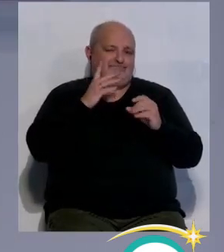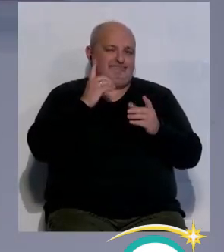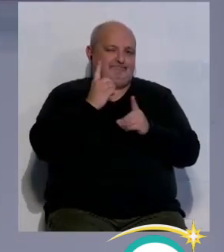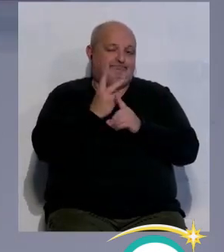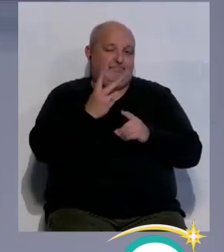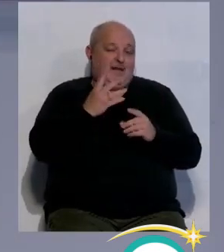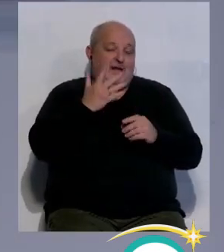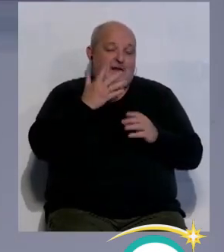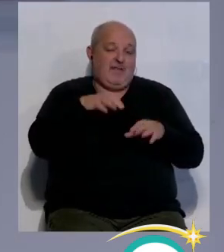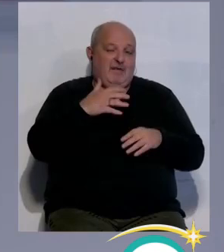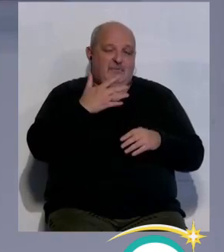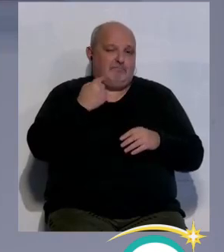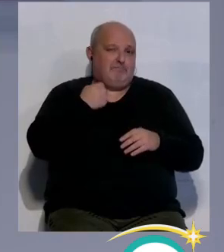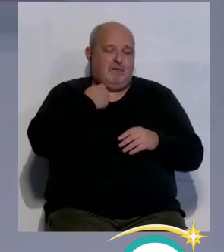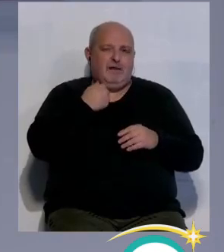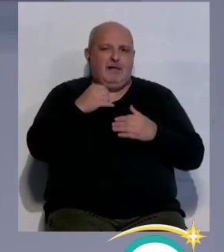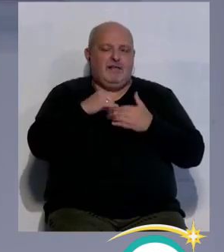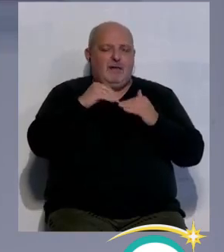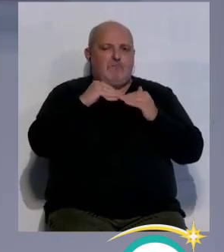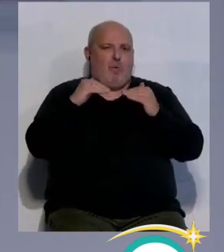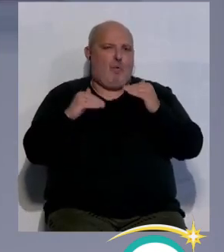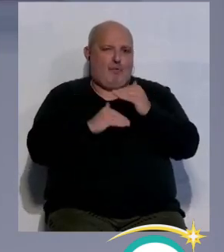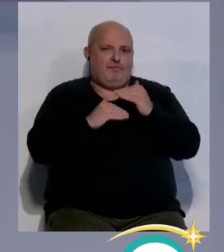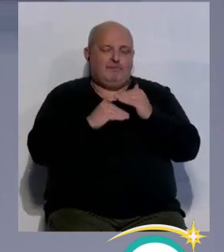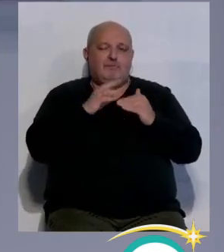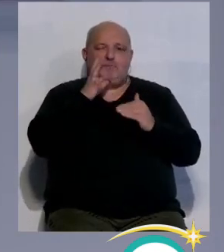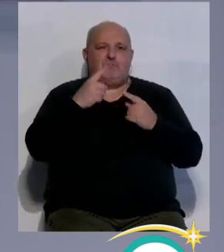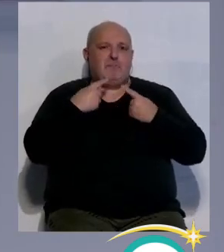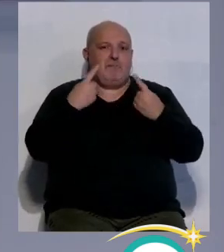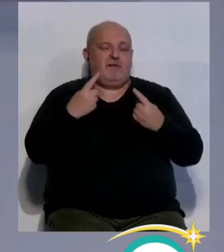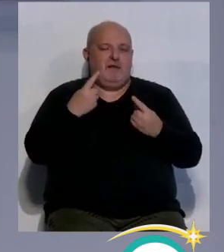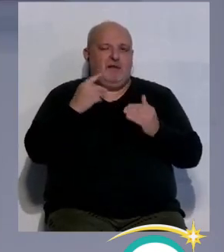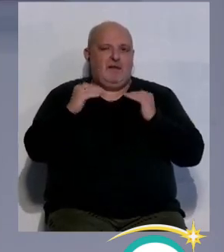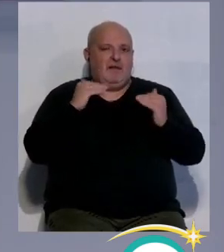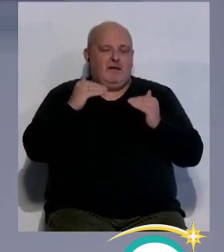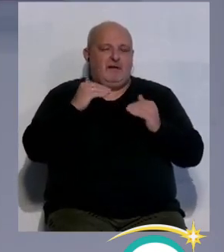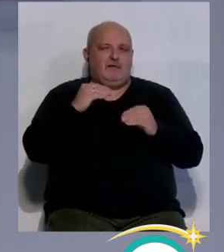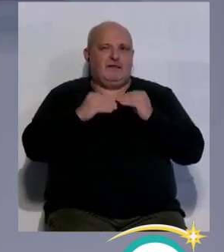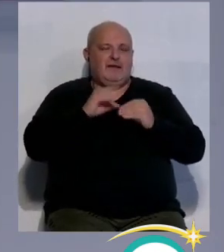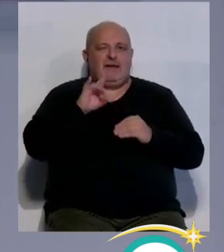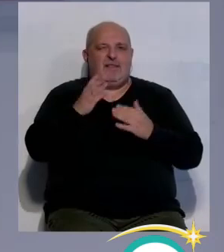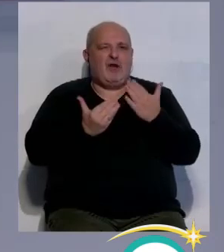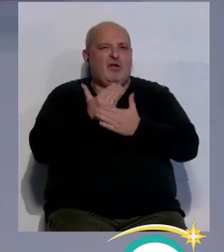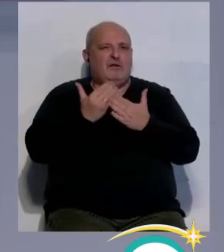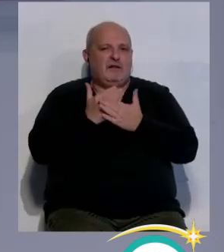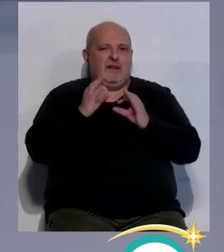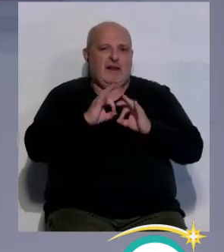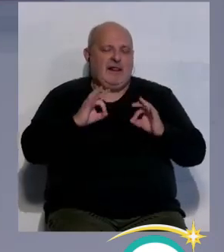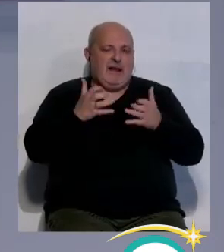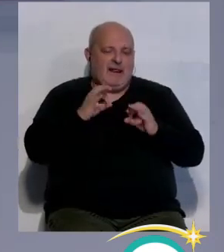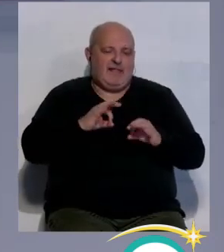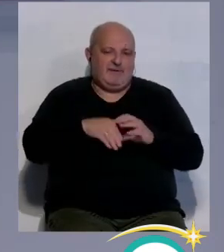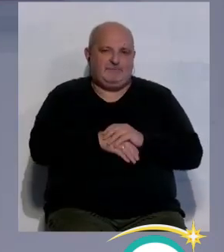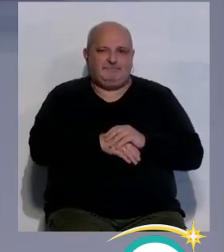del año. Los amarillos caen a puestos de descenso por primera vez esta temporada tras 15 jornadas sin